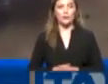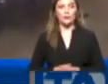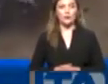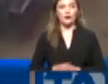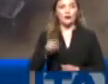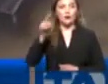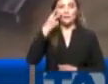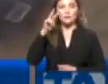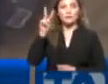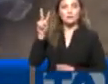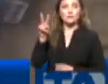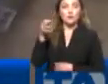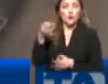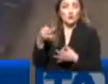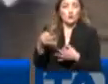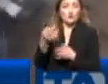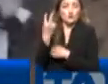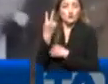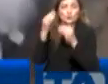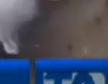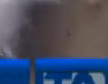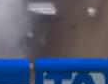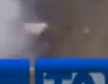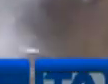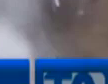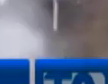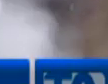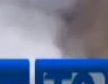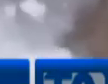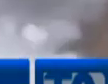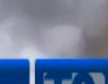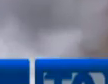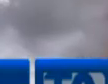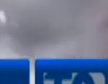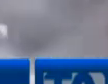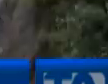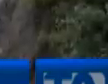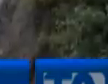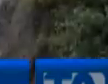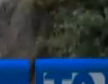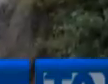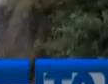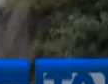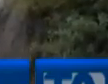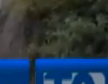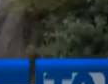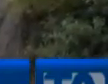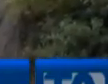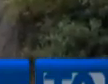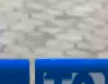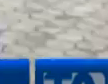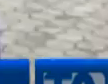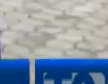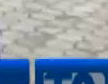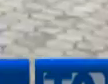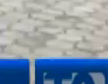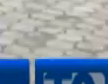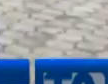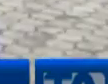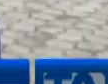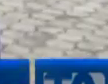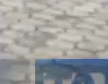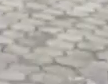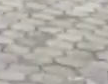Es así como se desplomaron 2 casas en la comunidad de Río Blanco a 10 minutos de Baños, debido a la crecida del río. Y hoy hasta